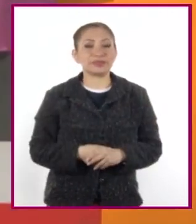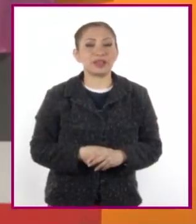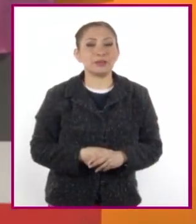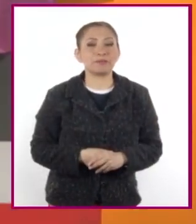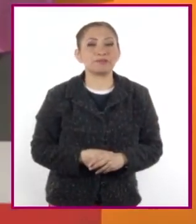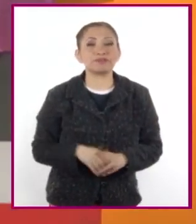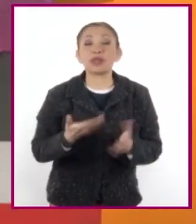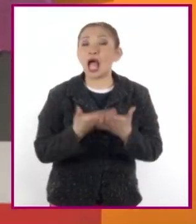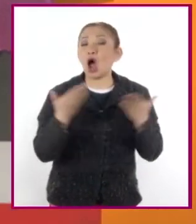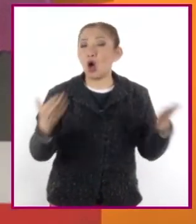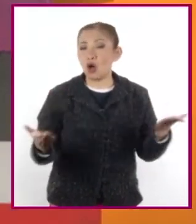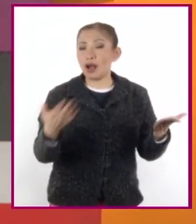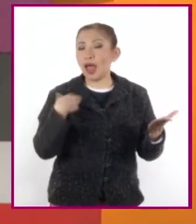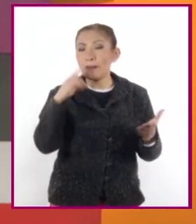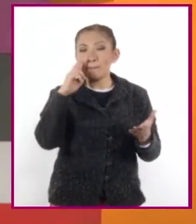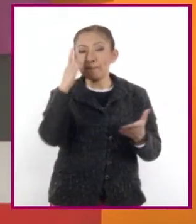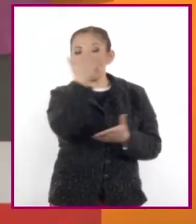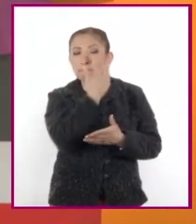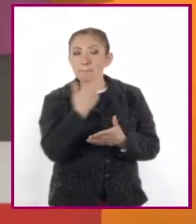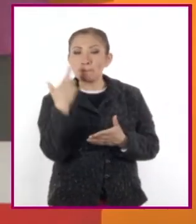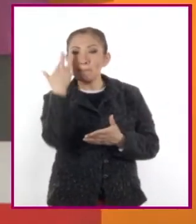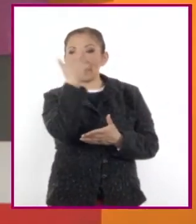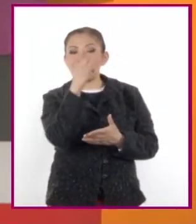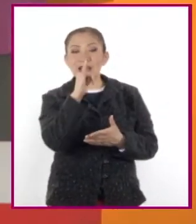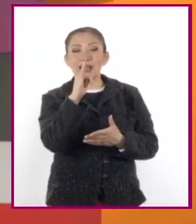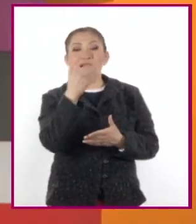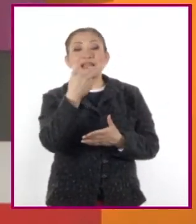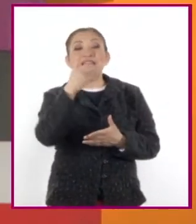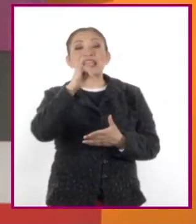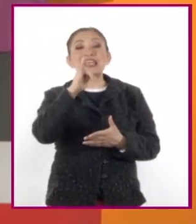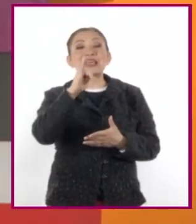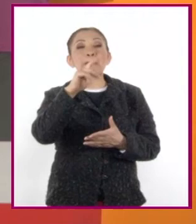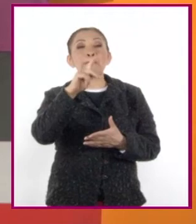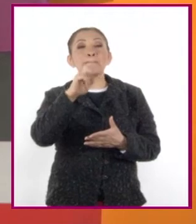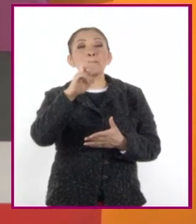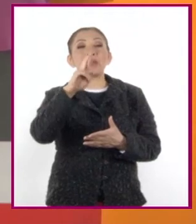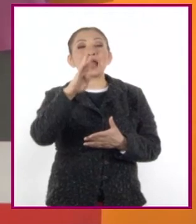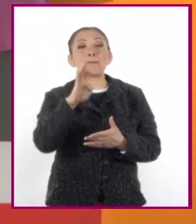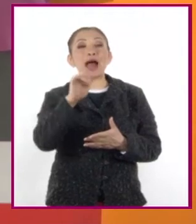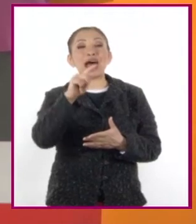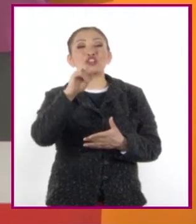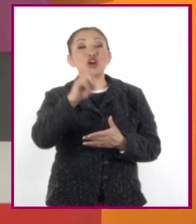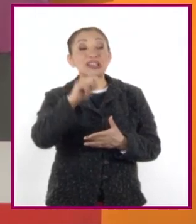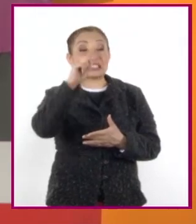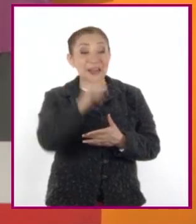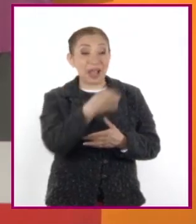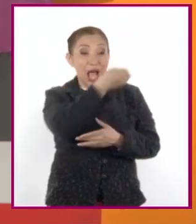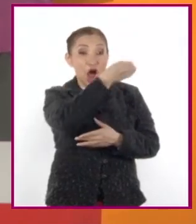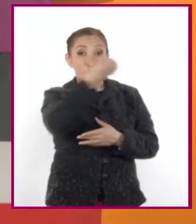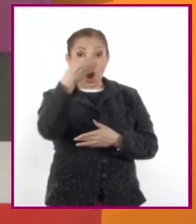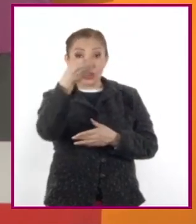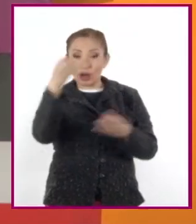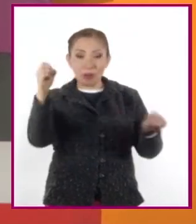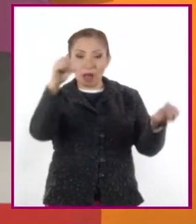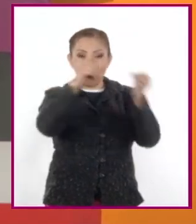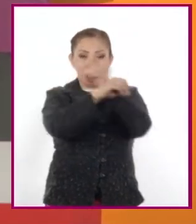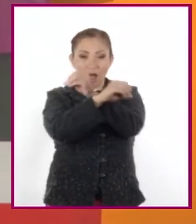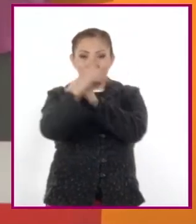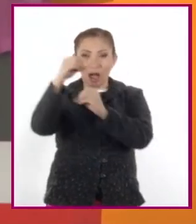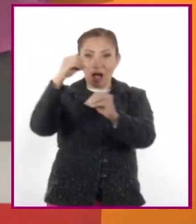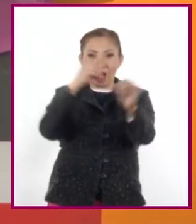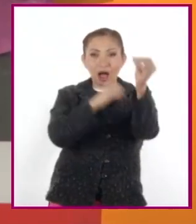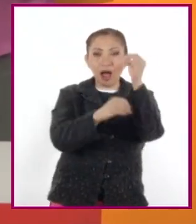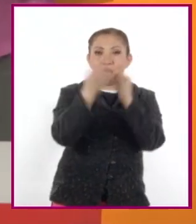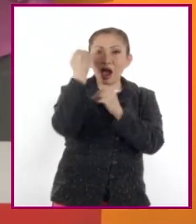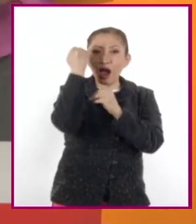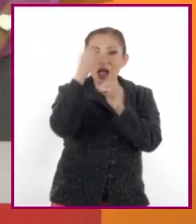¿Y qué les parece ahora si revisamos un hipérbaton, que consiste en una alteración del orden convencional de